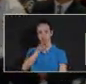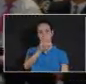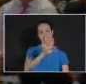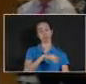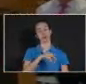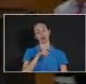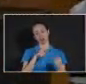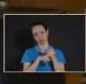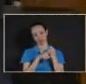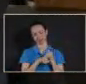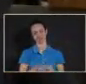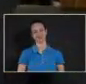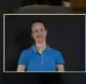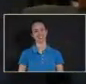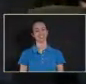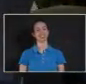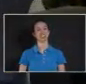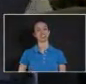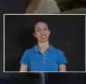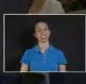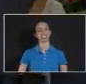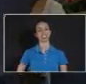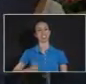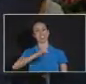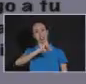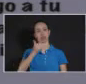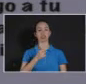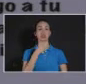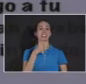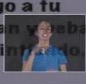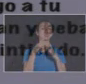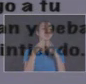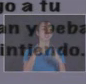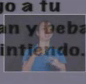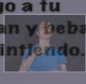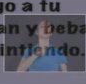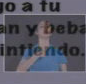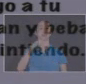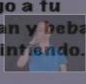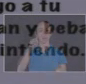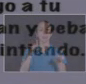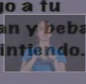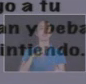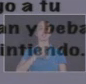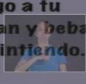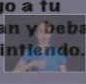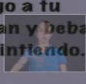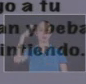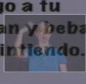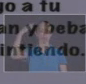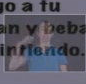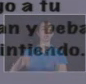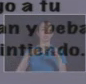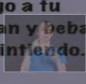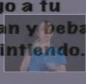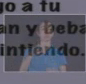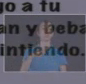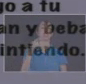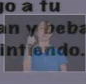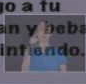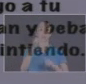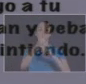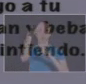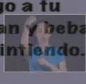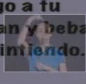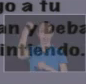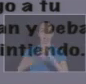El texto es este. Y el otro le respondió: yo también soy profeta como tú, y un ángel me habló por palabra del Señor diciendo: tráelo contigo a tu casa para que coma